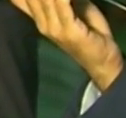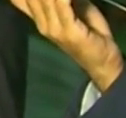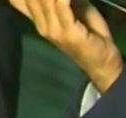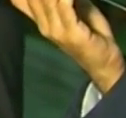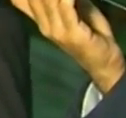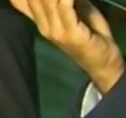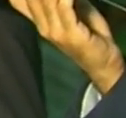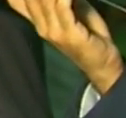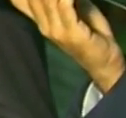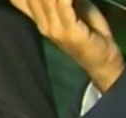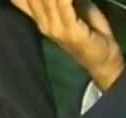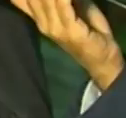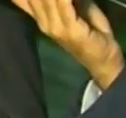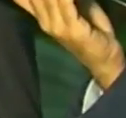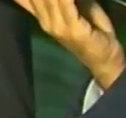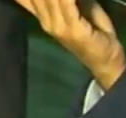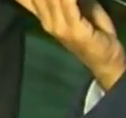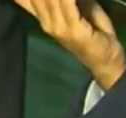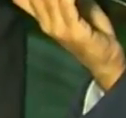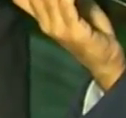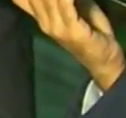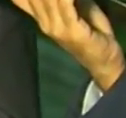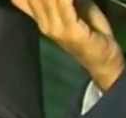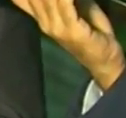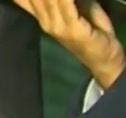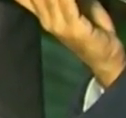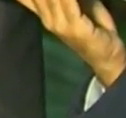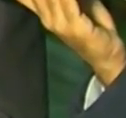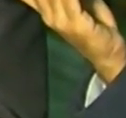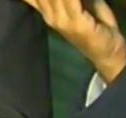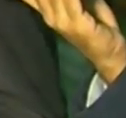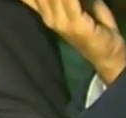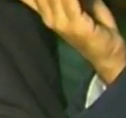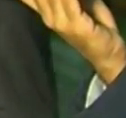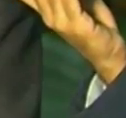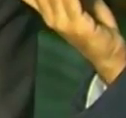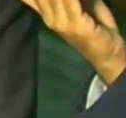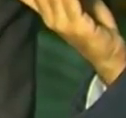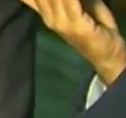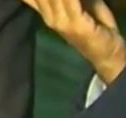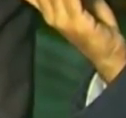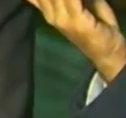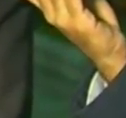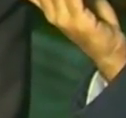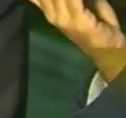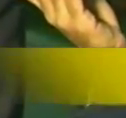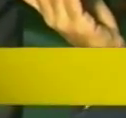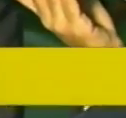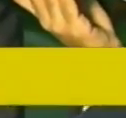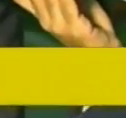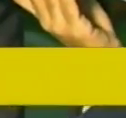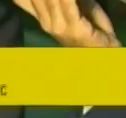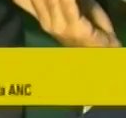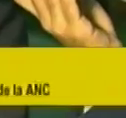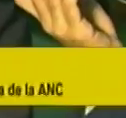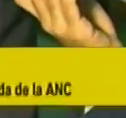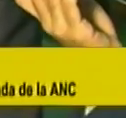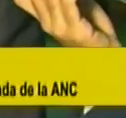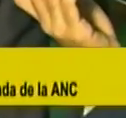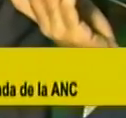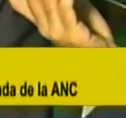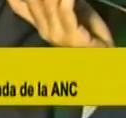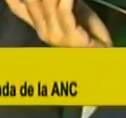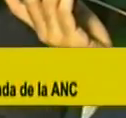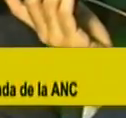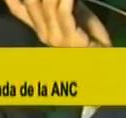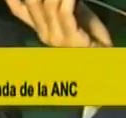de manera puntual, a tiempo y con los montos que están establecidos, y sin embargo el riesgo país se eleva